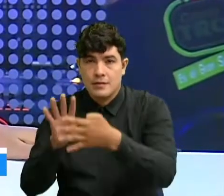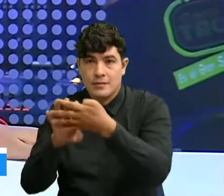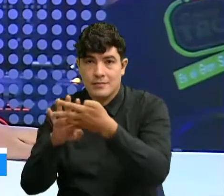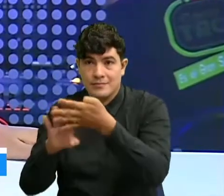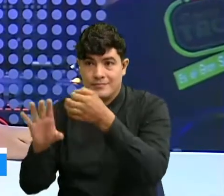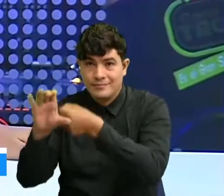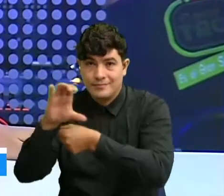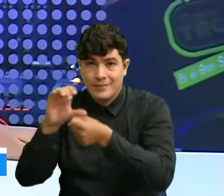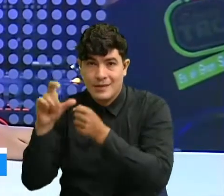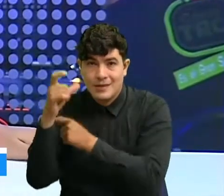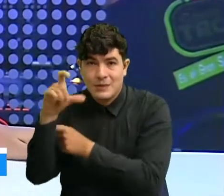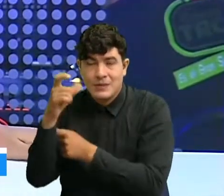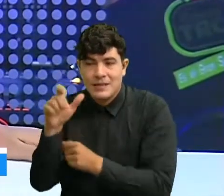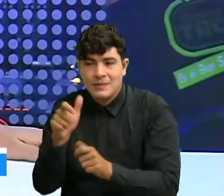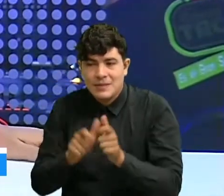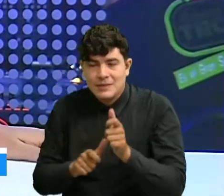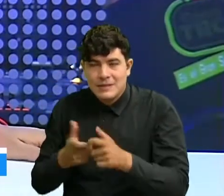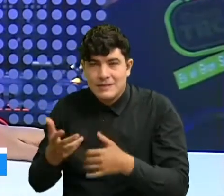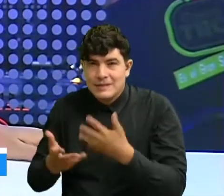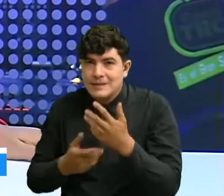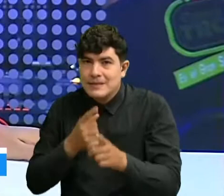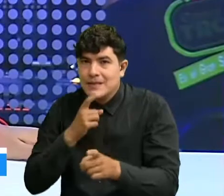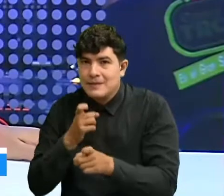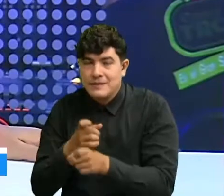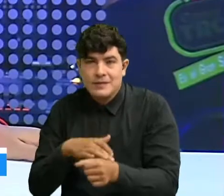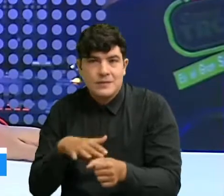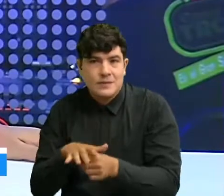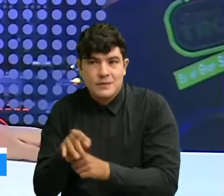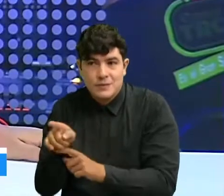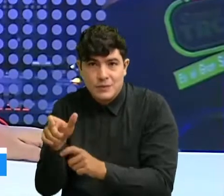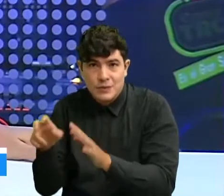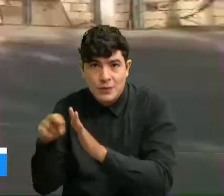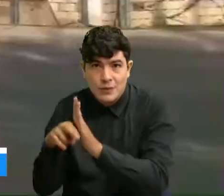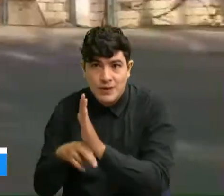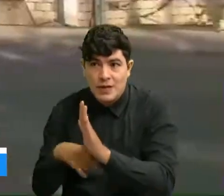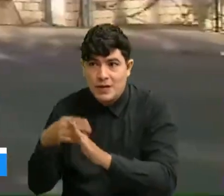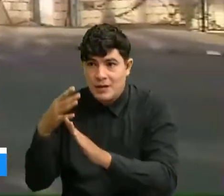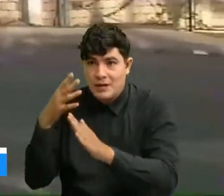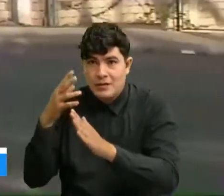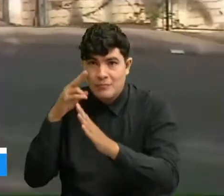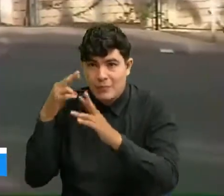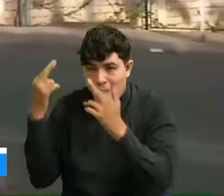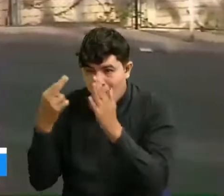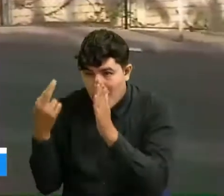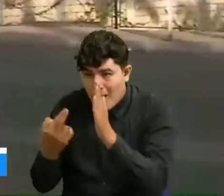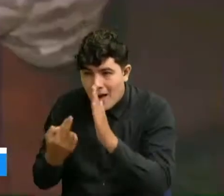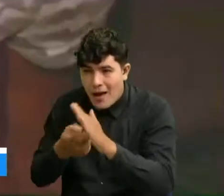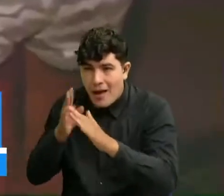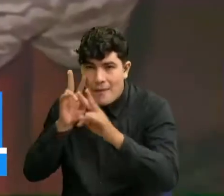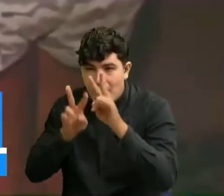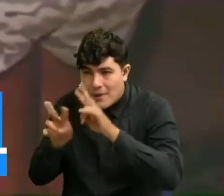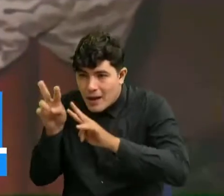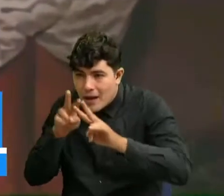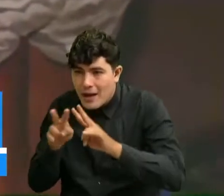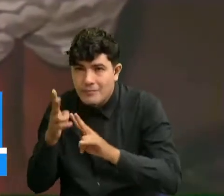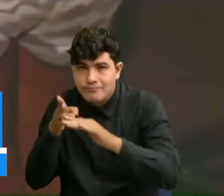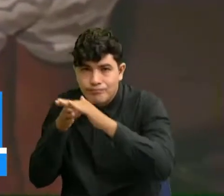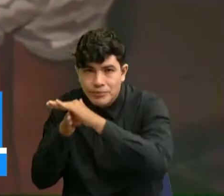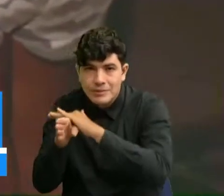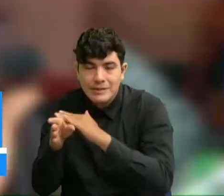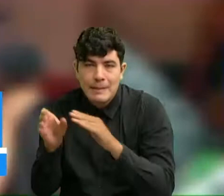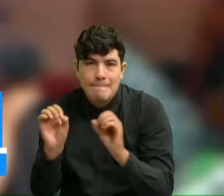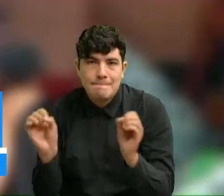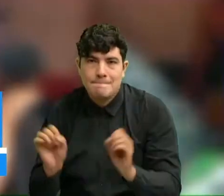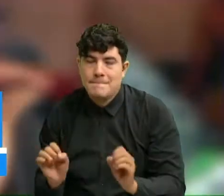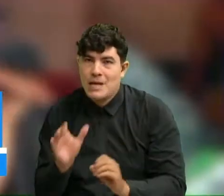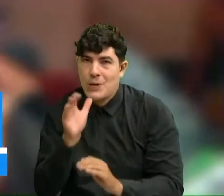penitenciario. Temen la llegada de un nuevo brote que afecte a sus familiares. La cárcel Modelo de Cúcuta tiene una población privada de la libertad que